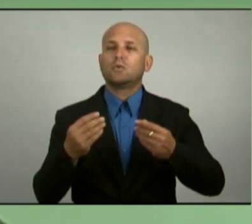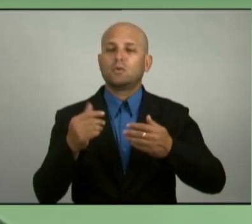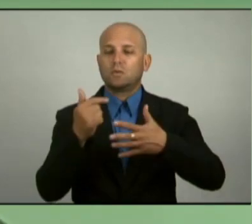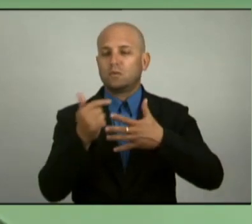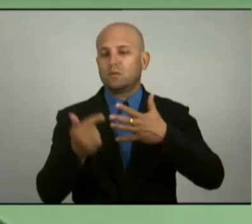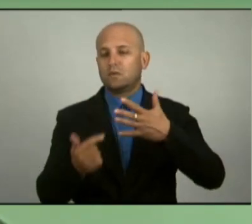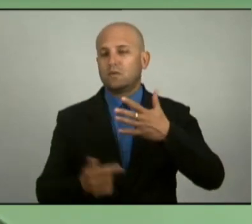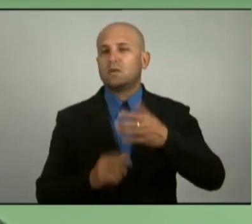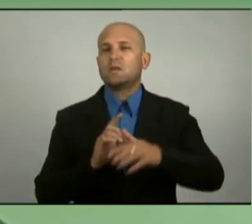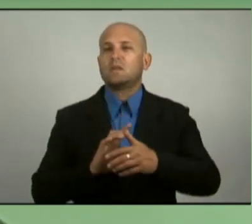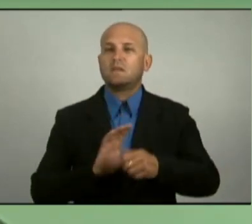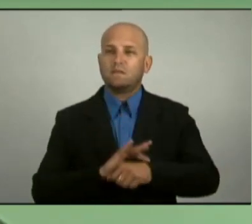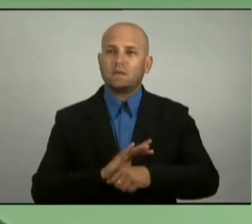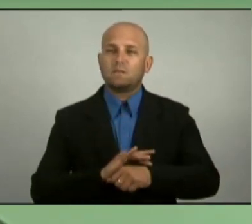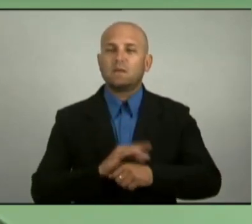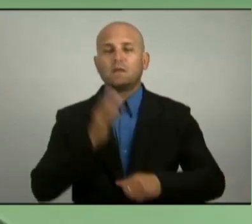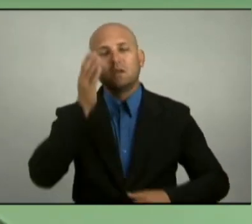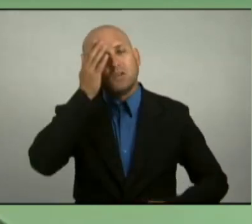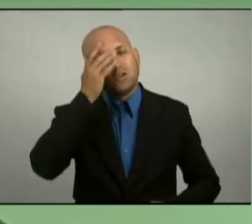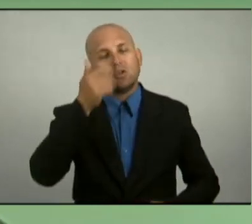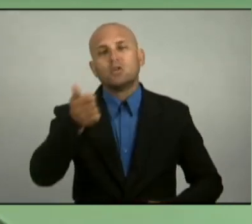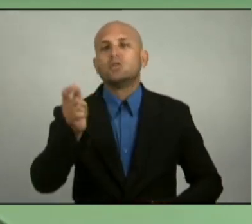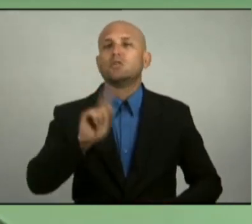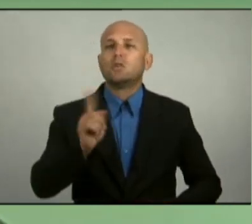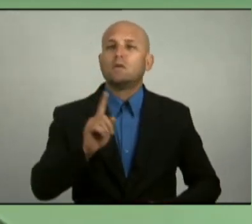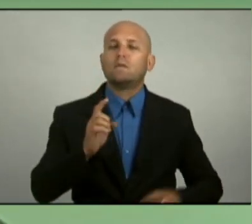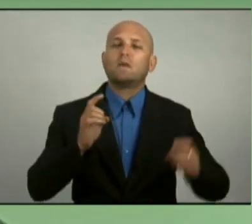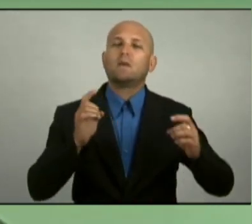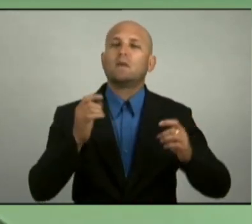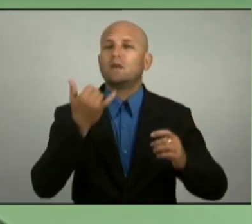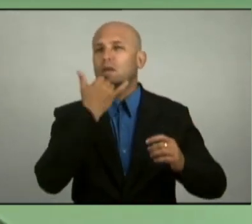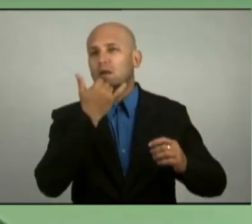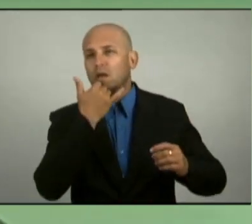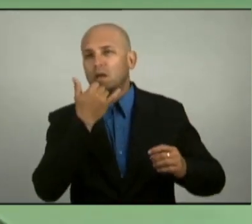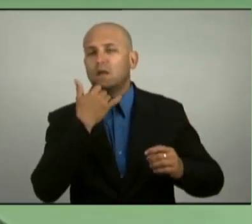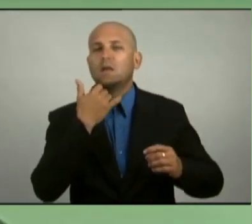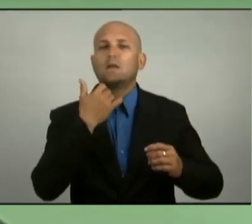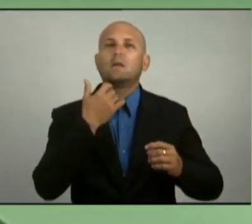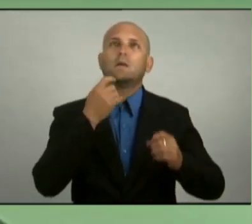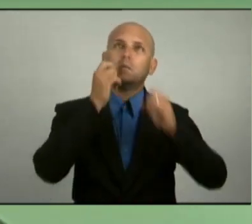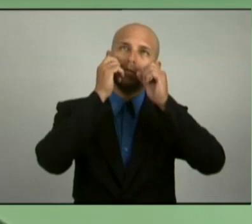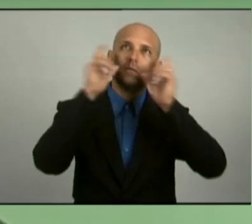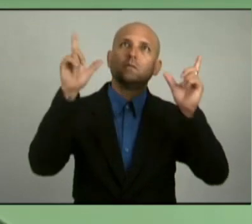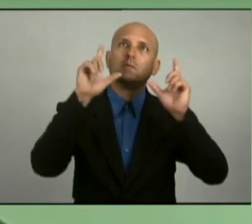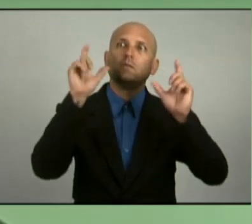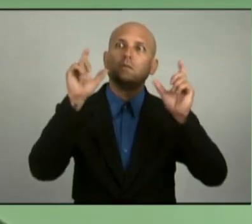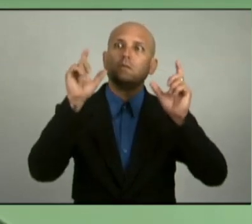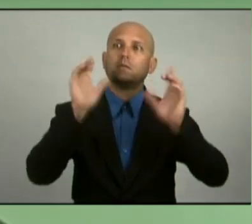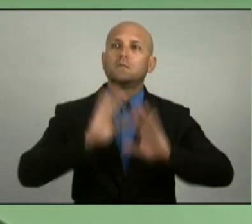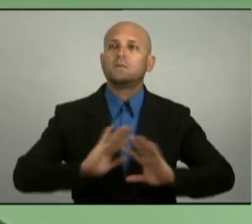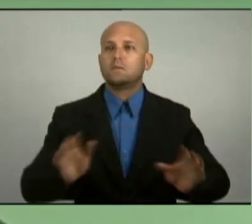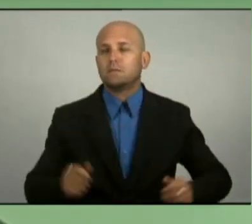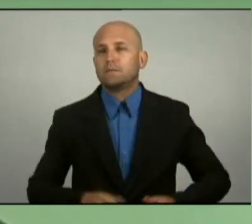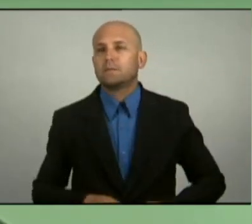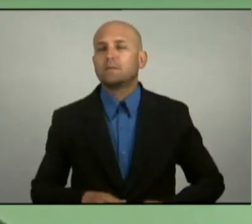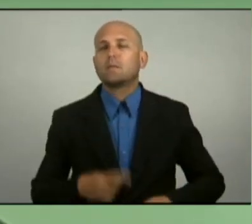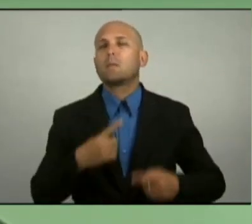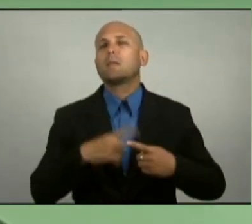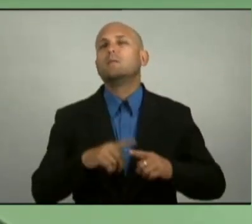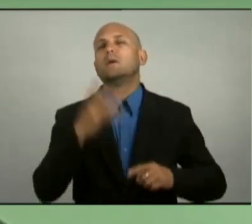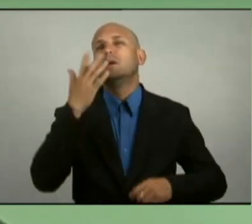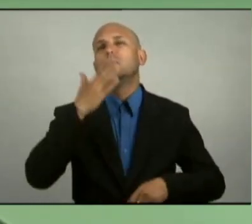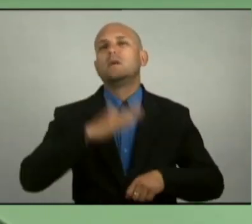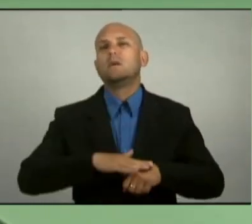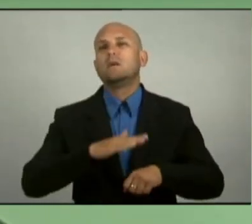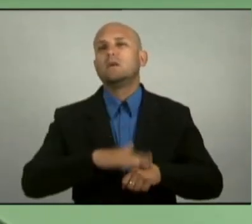insomnio está presente dentro de su sintomatología y no es el insomnio primario puramente lo que causa el trastorno de sueño